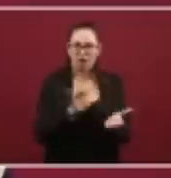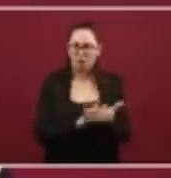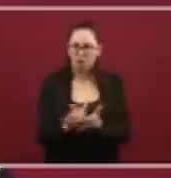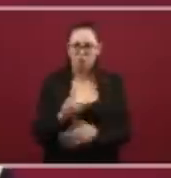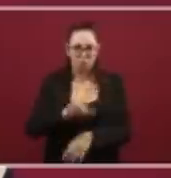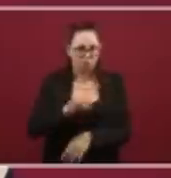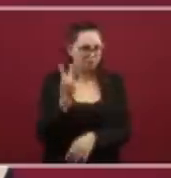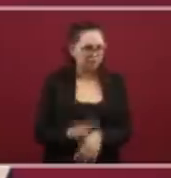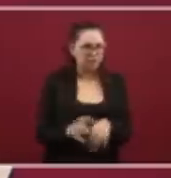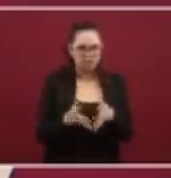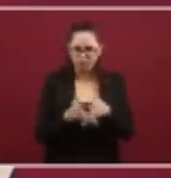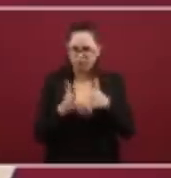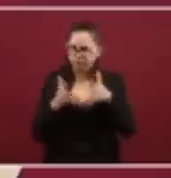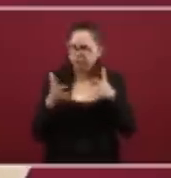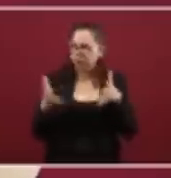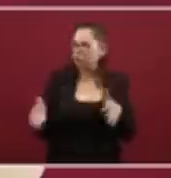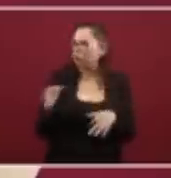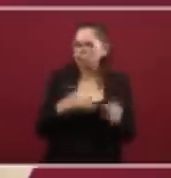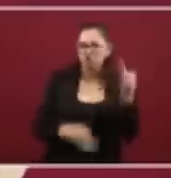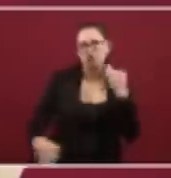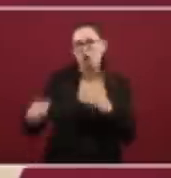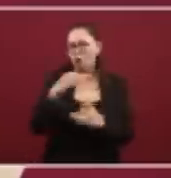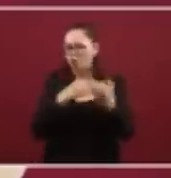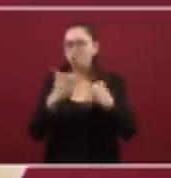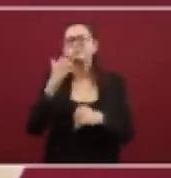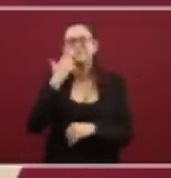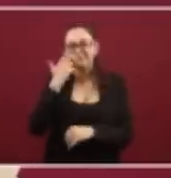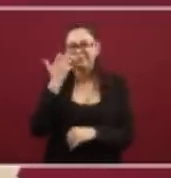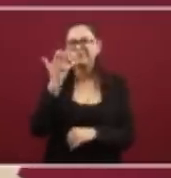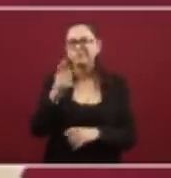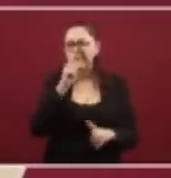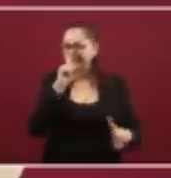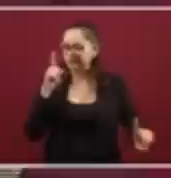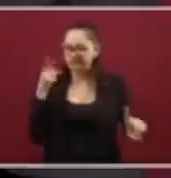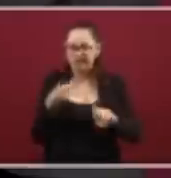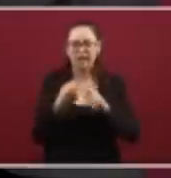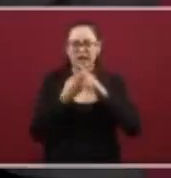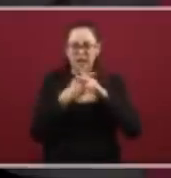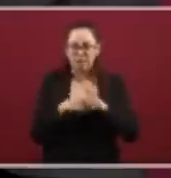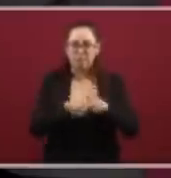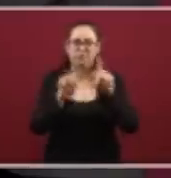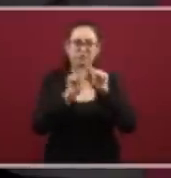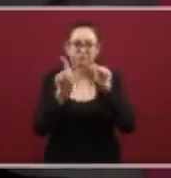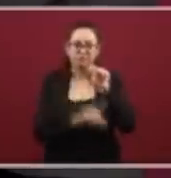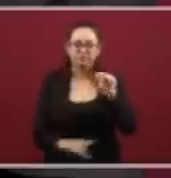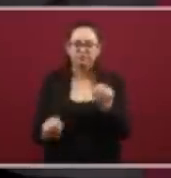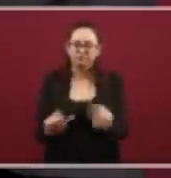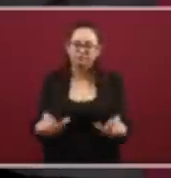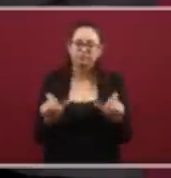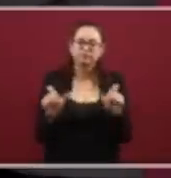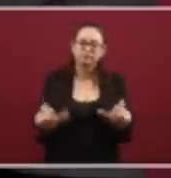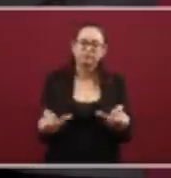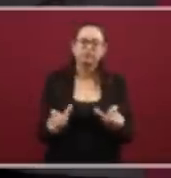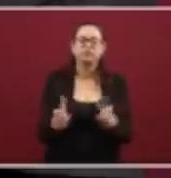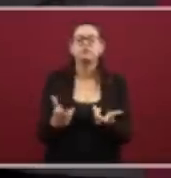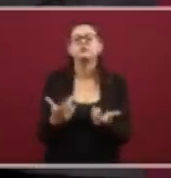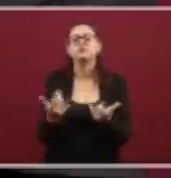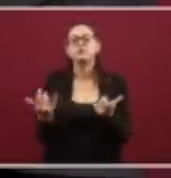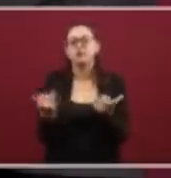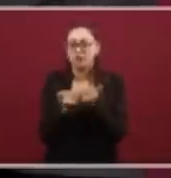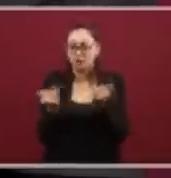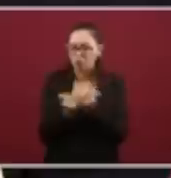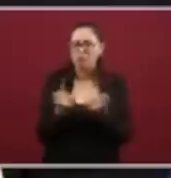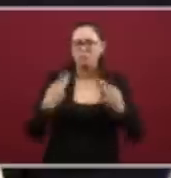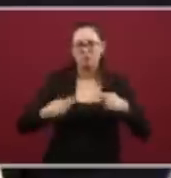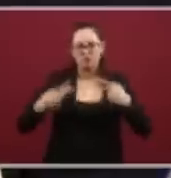amplia y que todo lo que se está haciendo para la integración de la guardia nacional y la capacitación que está haciéndose en todos estos